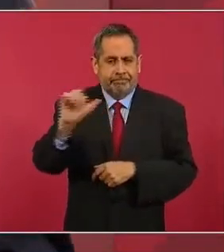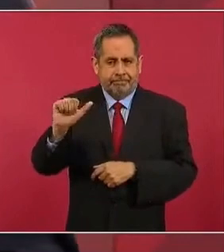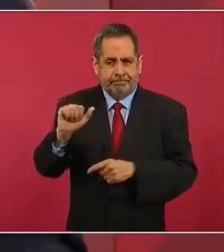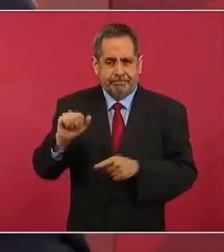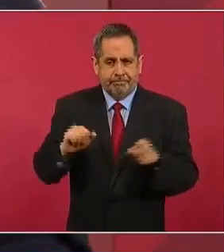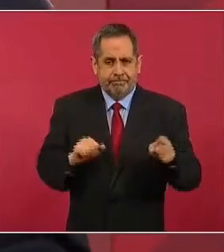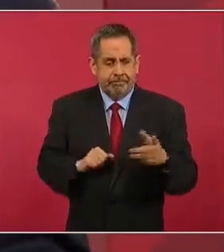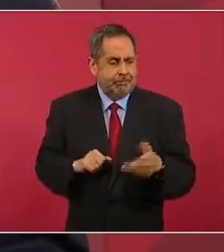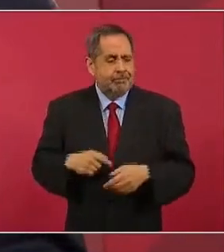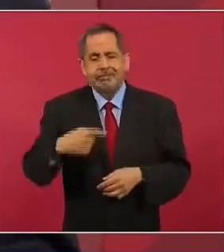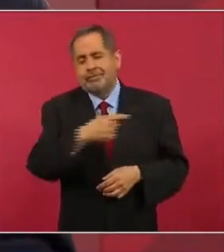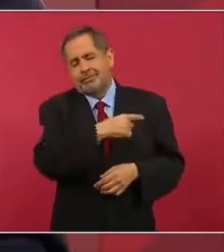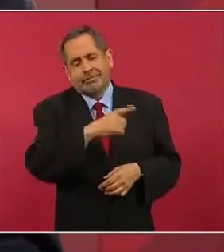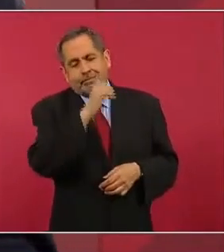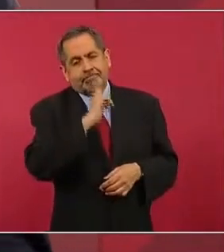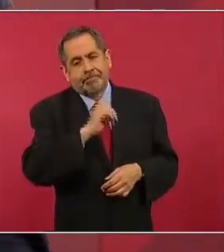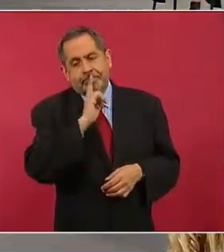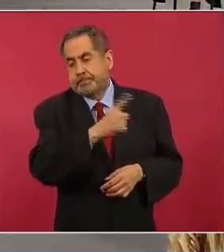esta mentira de